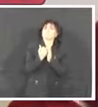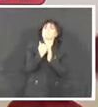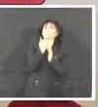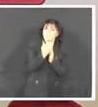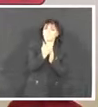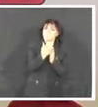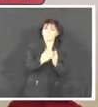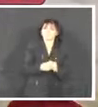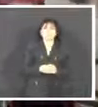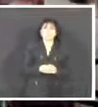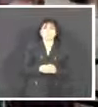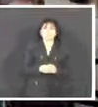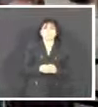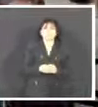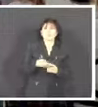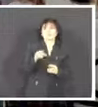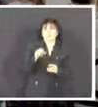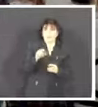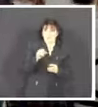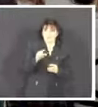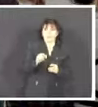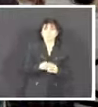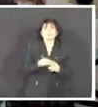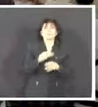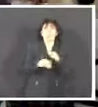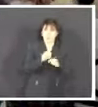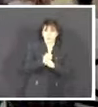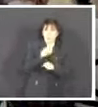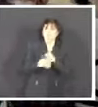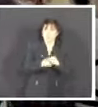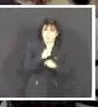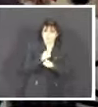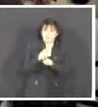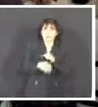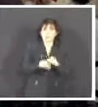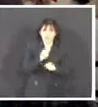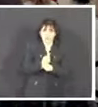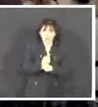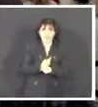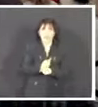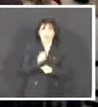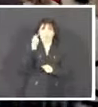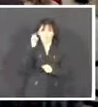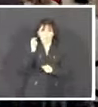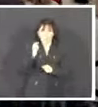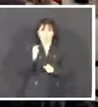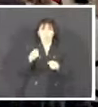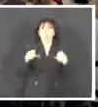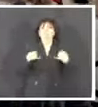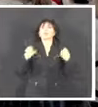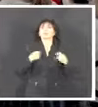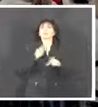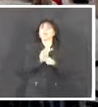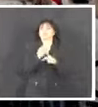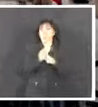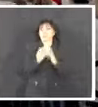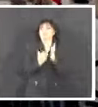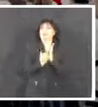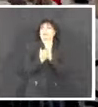Vamos a garantizar y aumentar cada año las becas a los jóvenes de preparatorias.